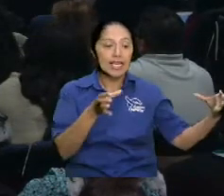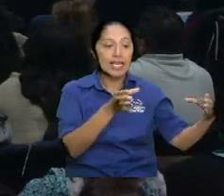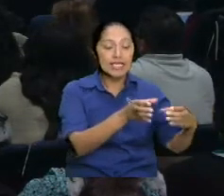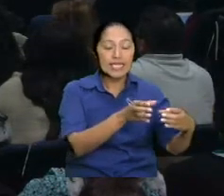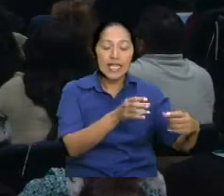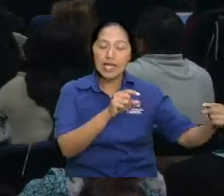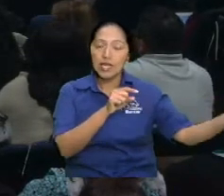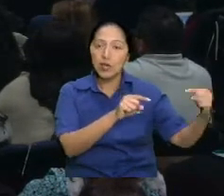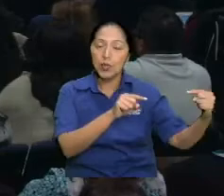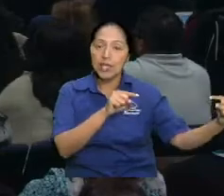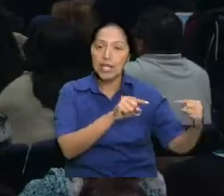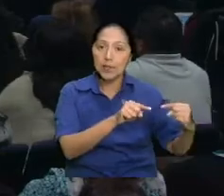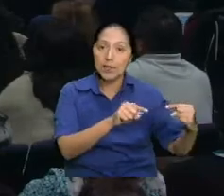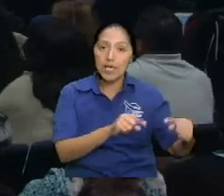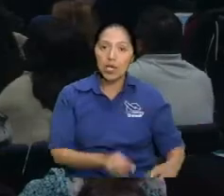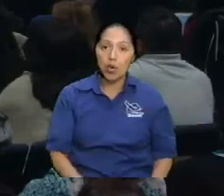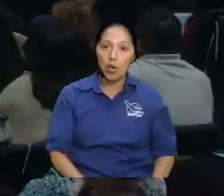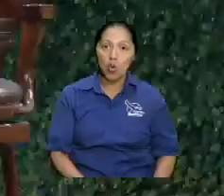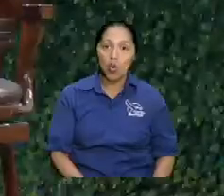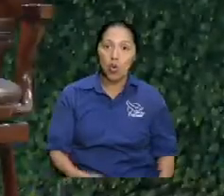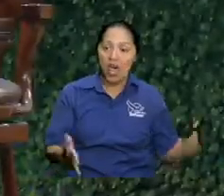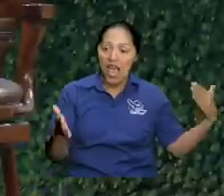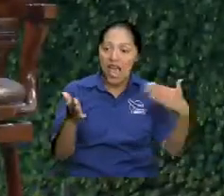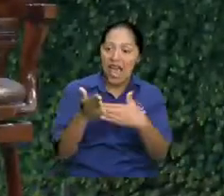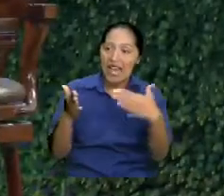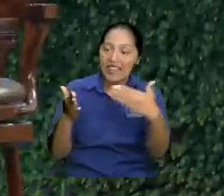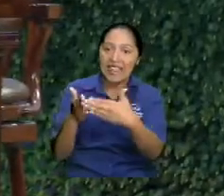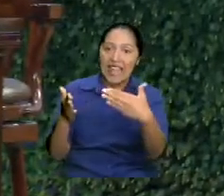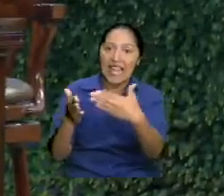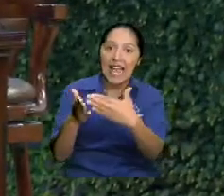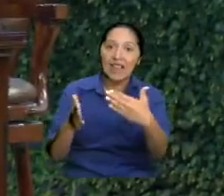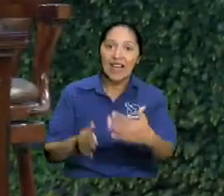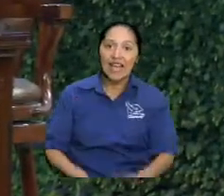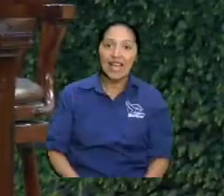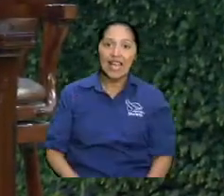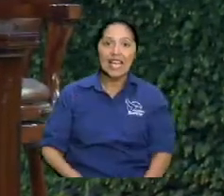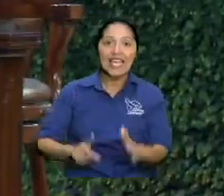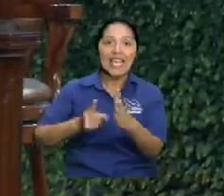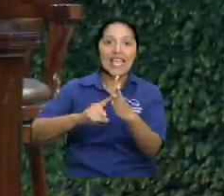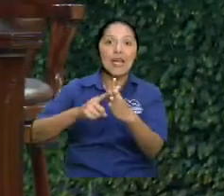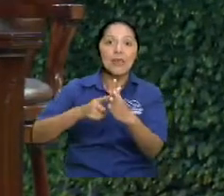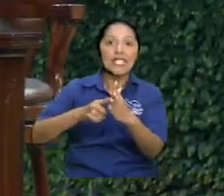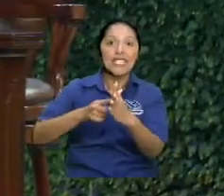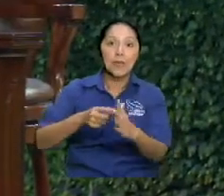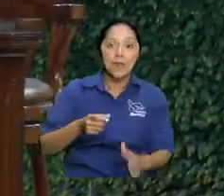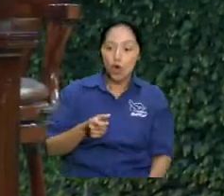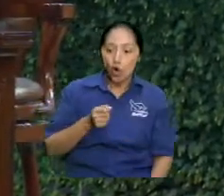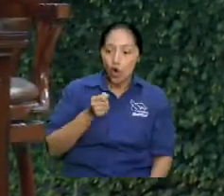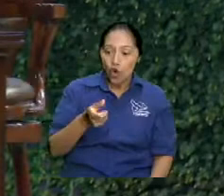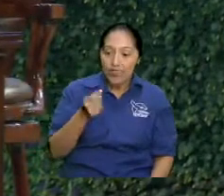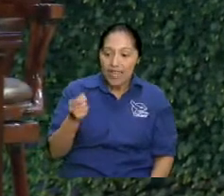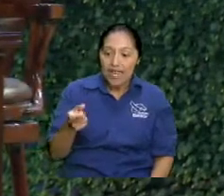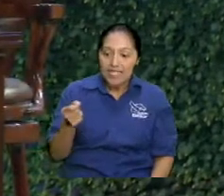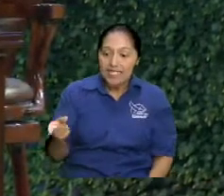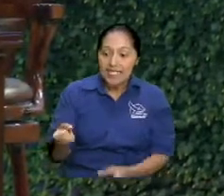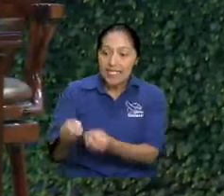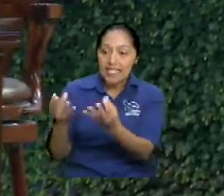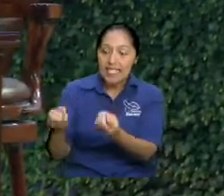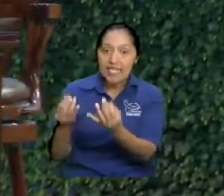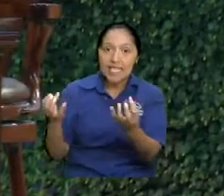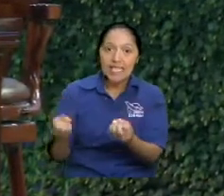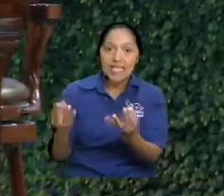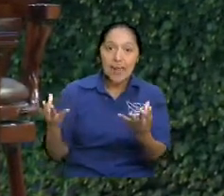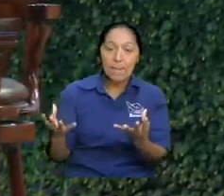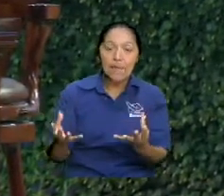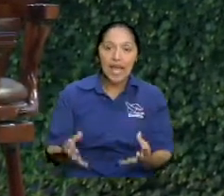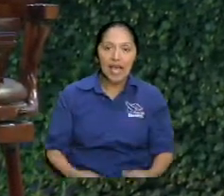Porque al atacar la siembra, hacía que todo el pueblo estuviera pobre. Porque hay un principio que dice que todo lo